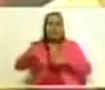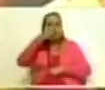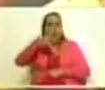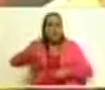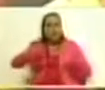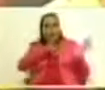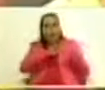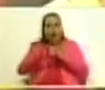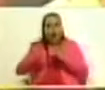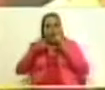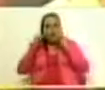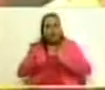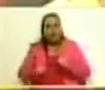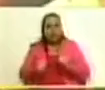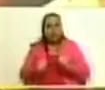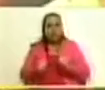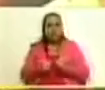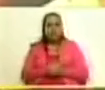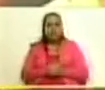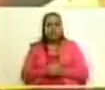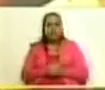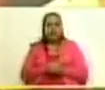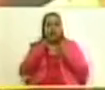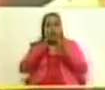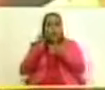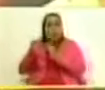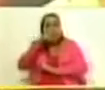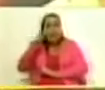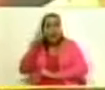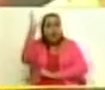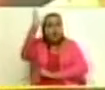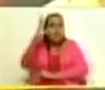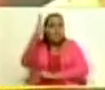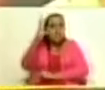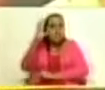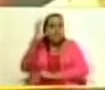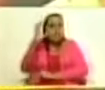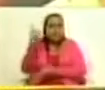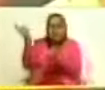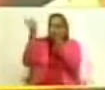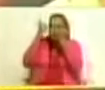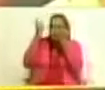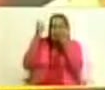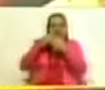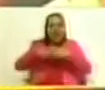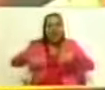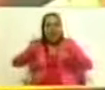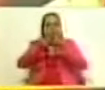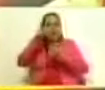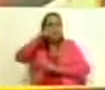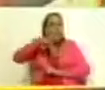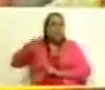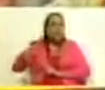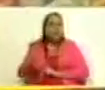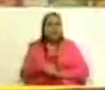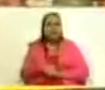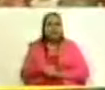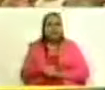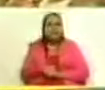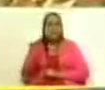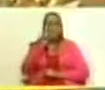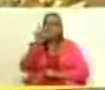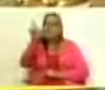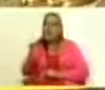un poderoso poder popular, la conciencia, la educación, los valores de un pueblo. Hugo